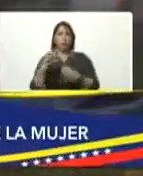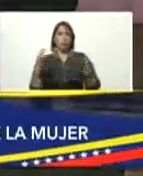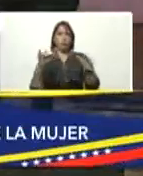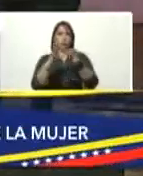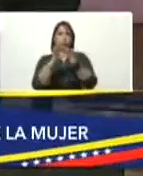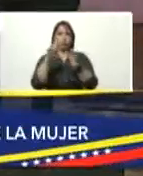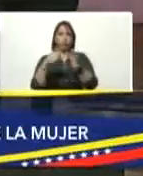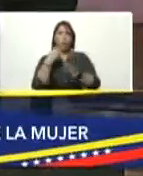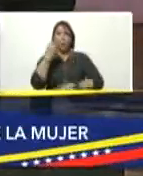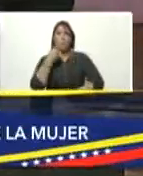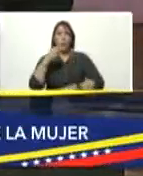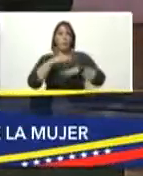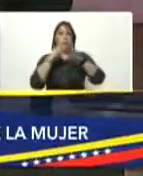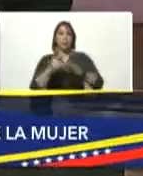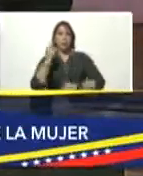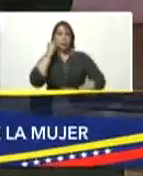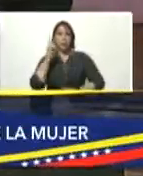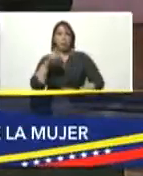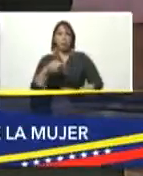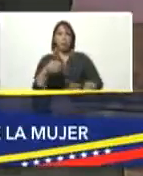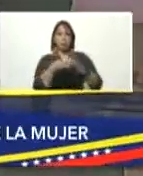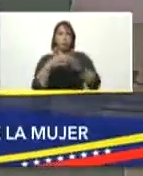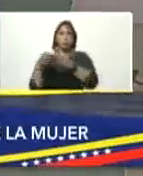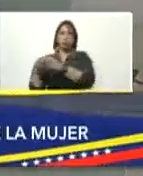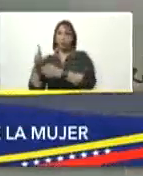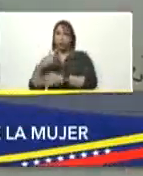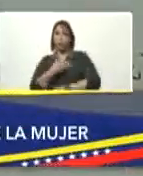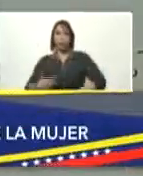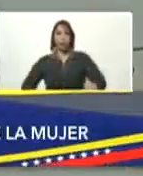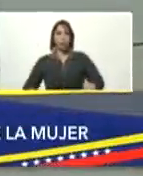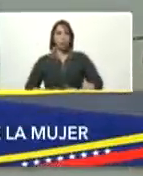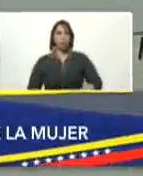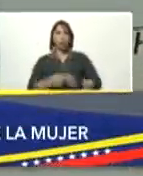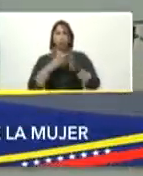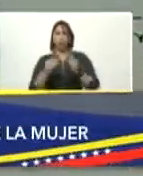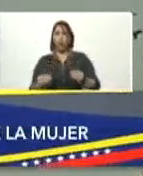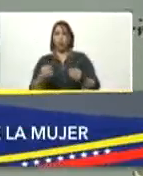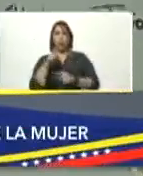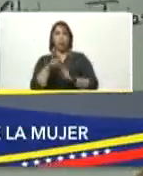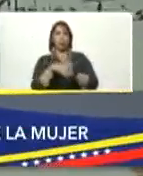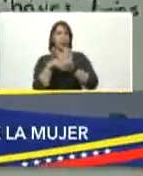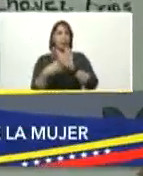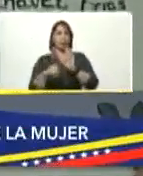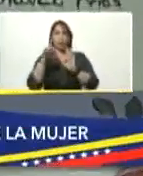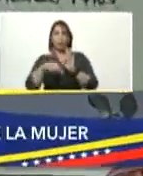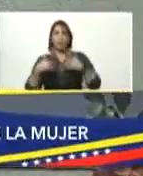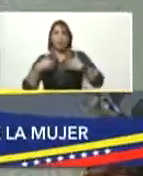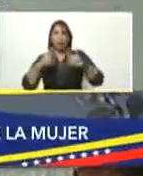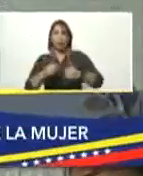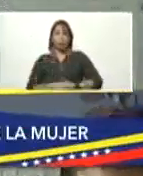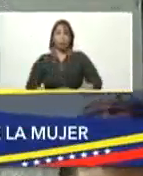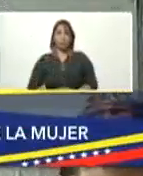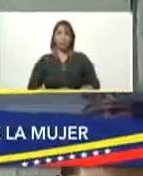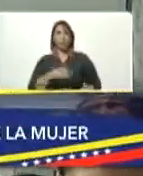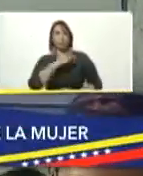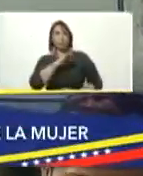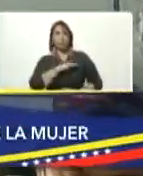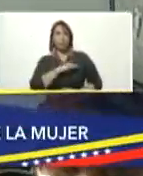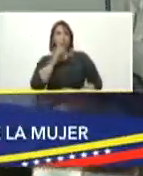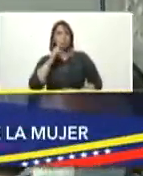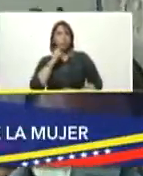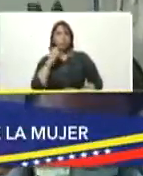con las políticas del ministerio, con las brigadas, presidente, de todo ese derecho a la salud social y